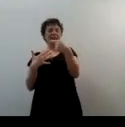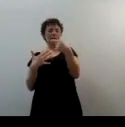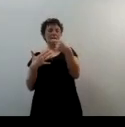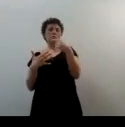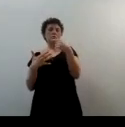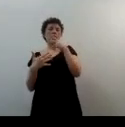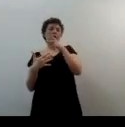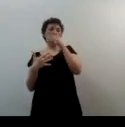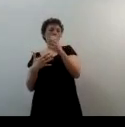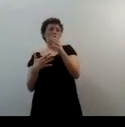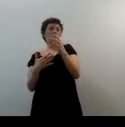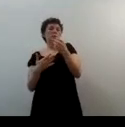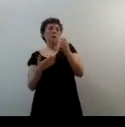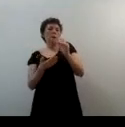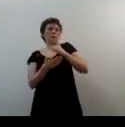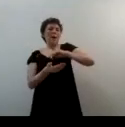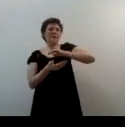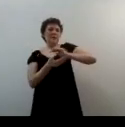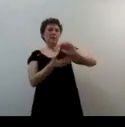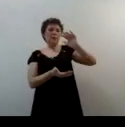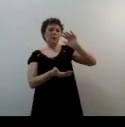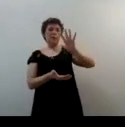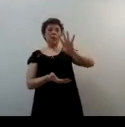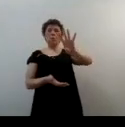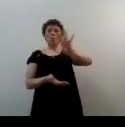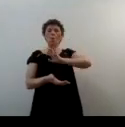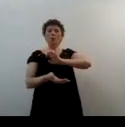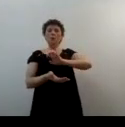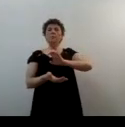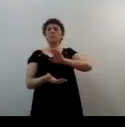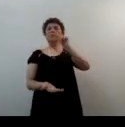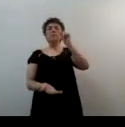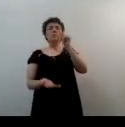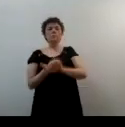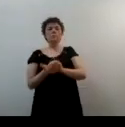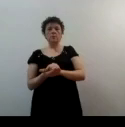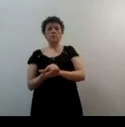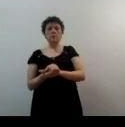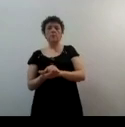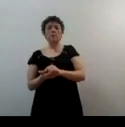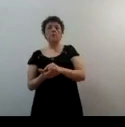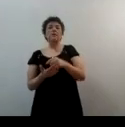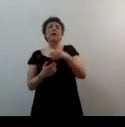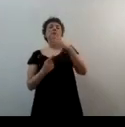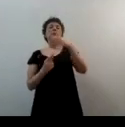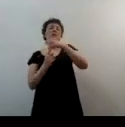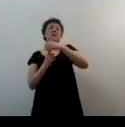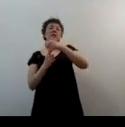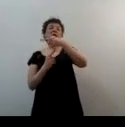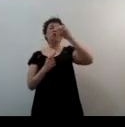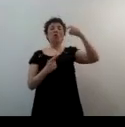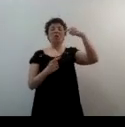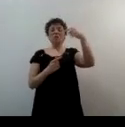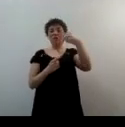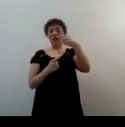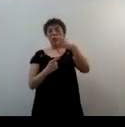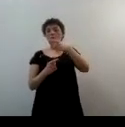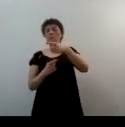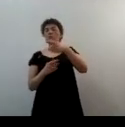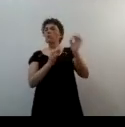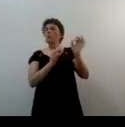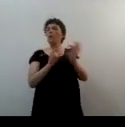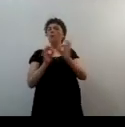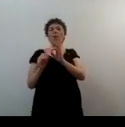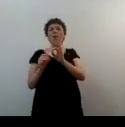cantidad de zanahoria, pero pasa más rápidamente a sangre que si yo me comiera 200 gramos de setas, por poneros un ejemplo.